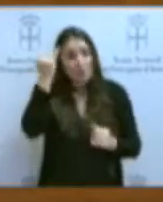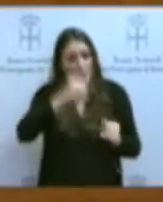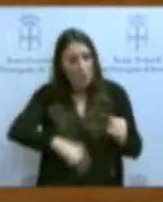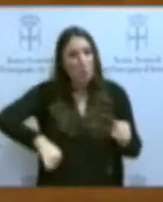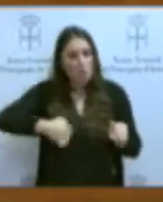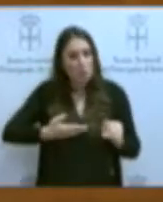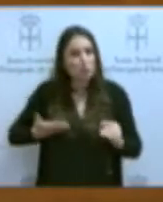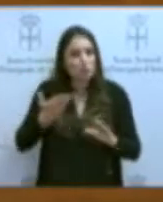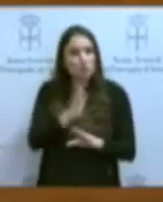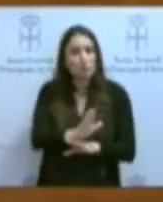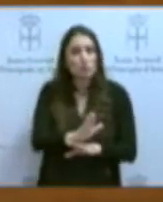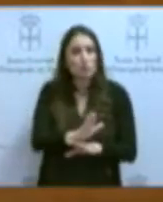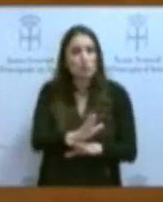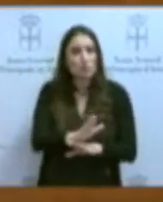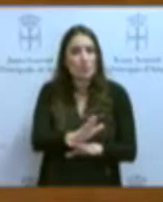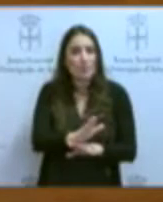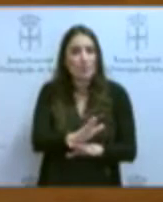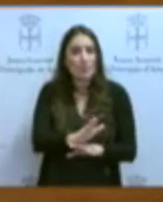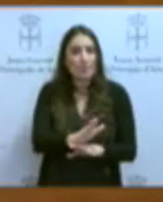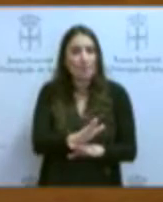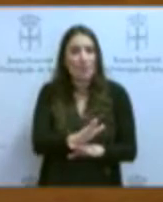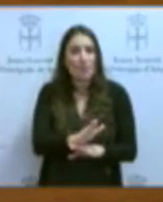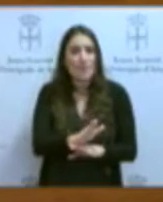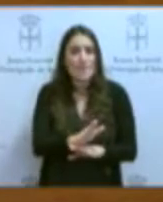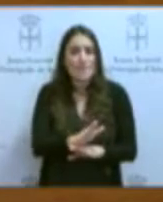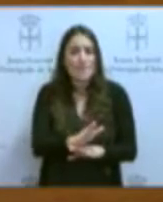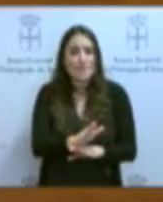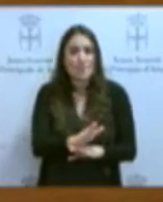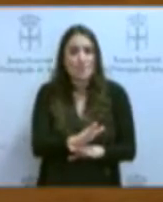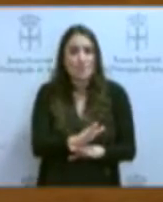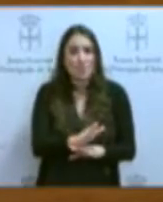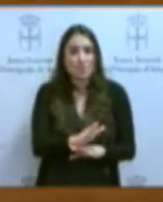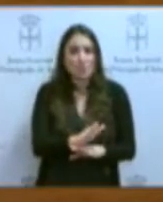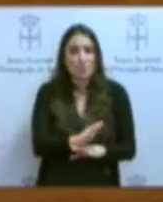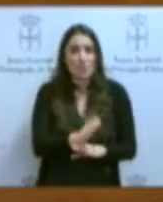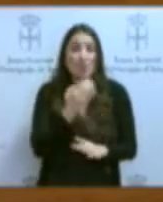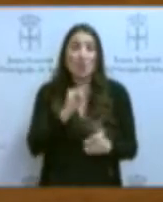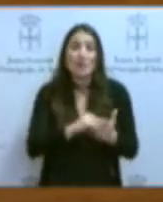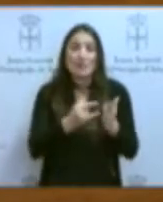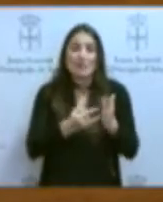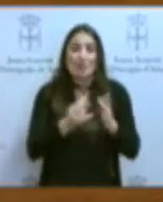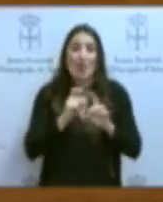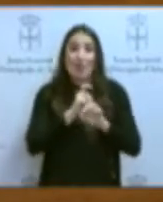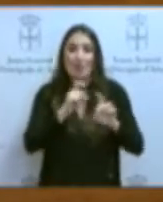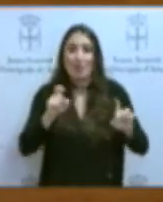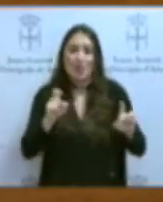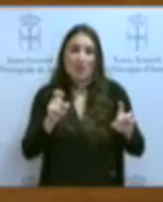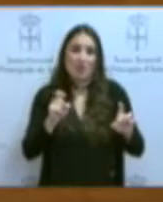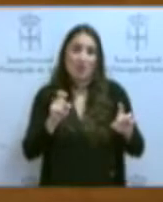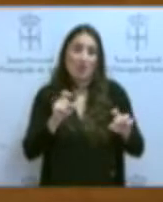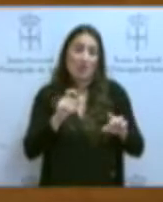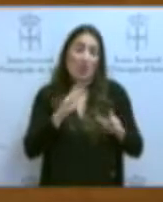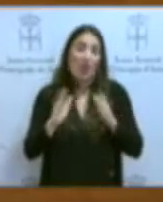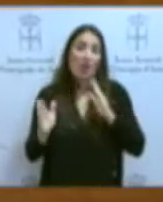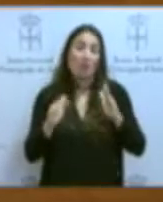lanzaba, como el sistema de prealerta para los procesos de inversión térmica, que